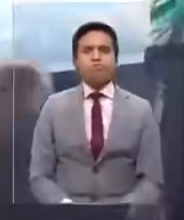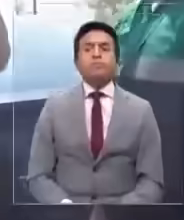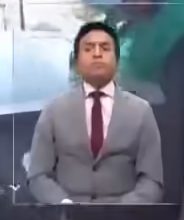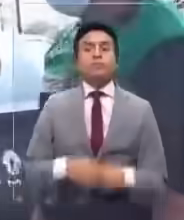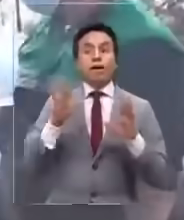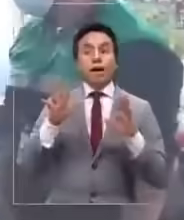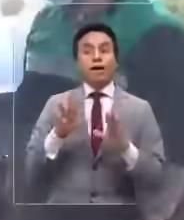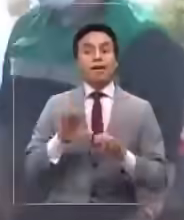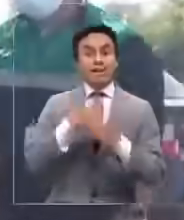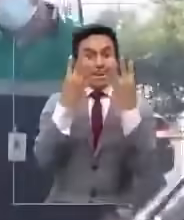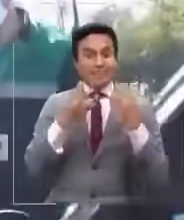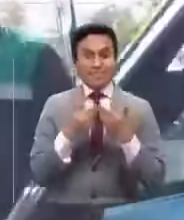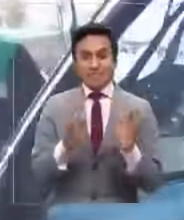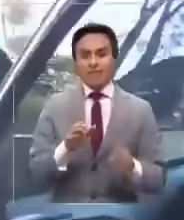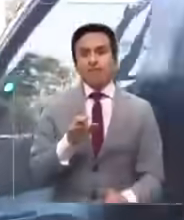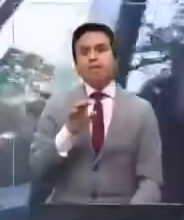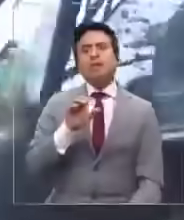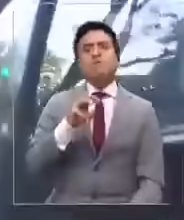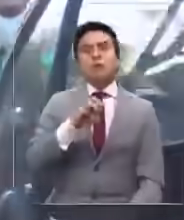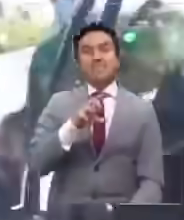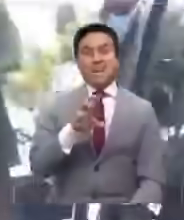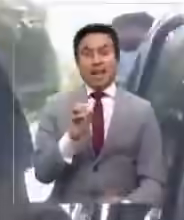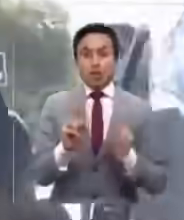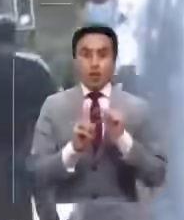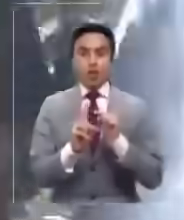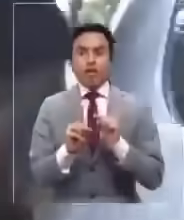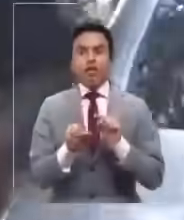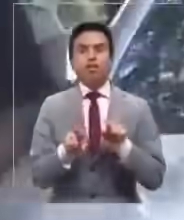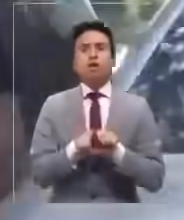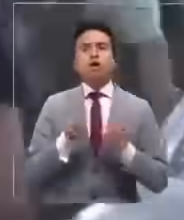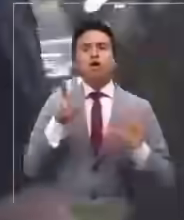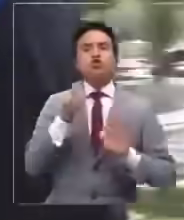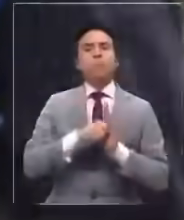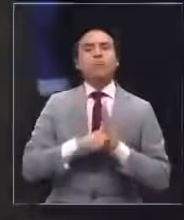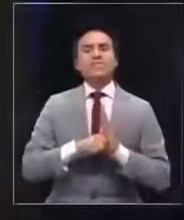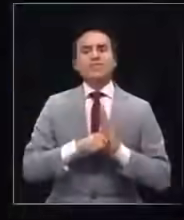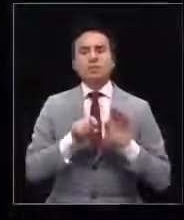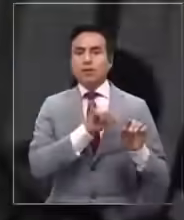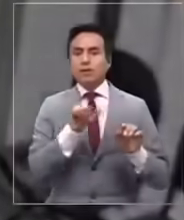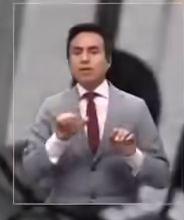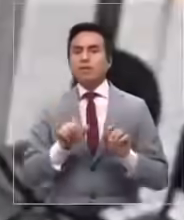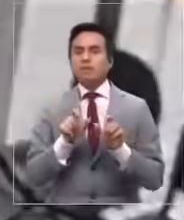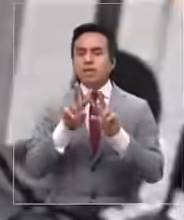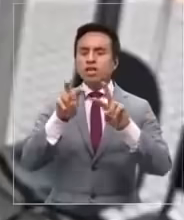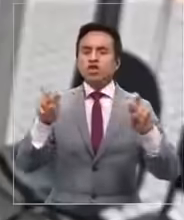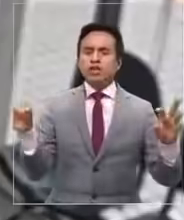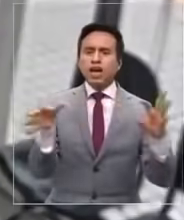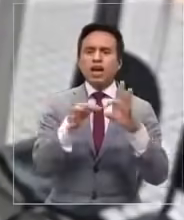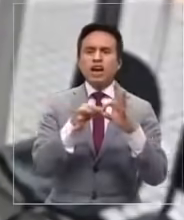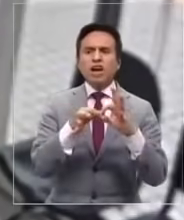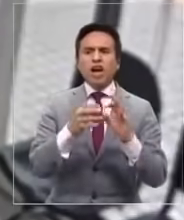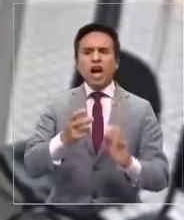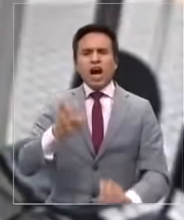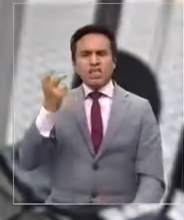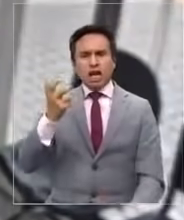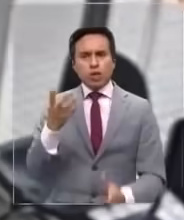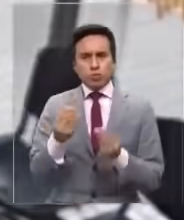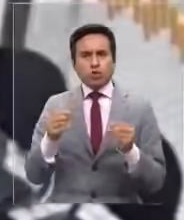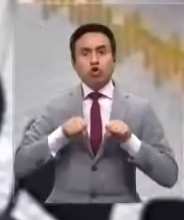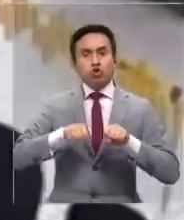Tras salir de la cárcel, Marcelo Gutiérrez Chacón se contuvo durante solo 8 meses. Investigaciones lo vinculan a violentos asaltos